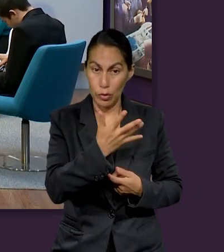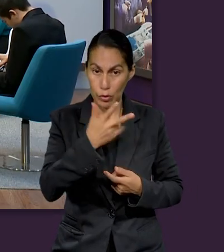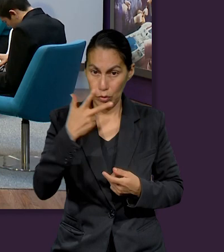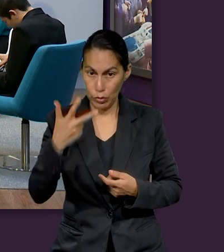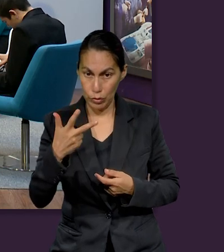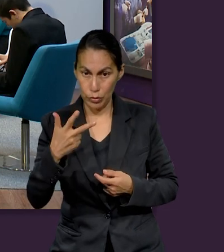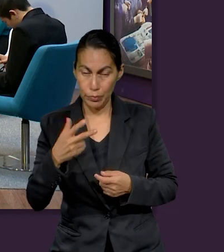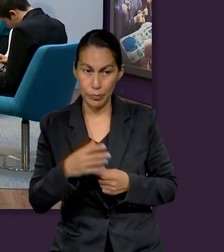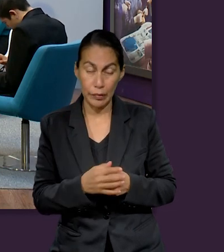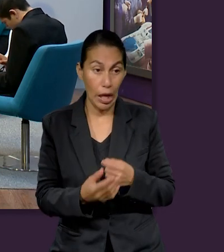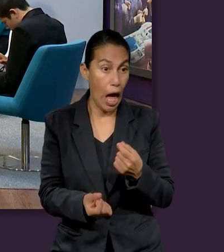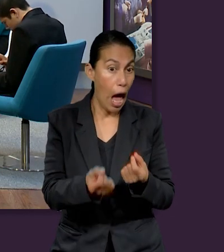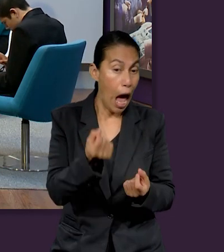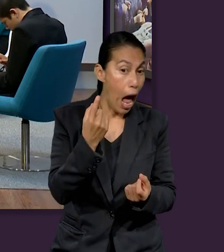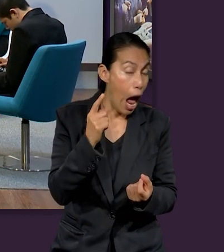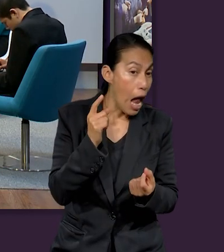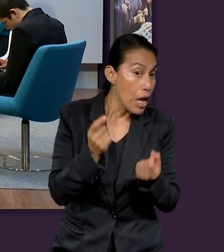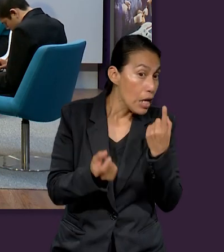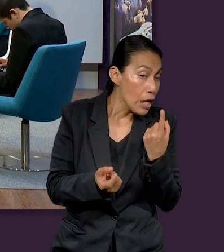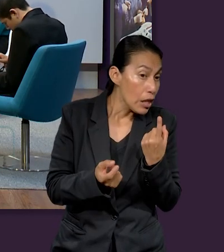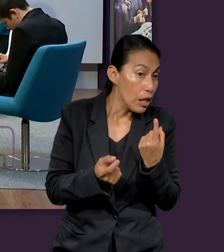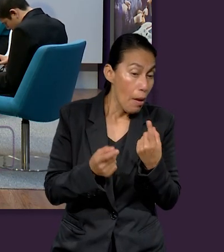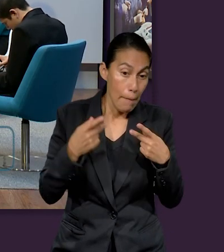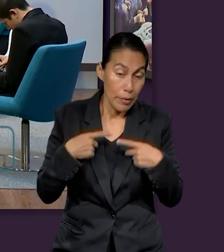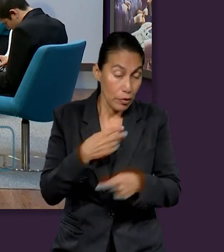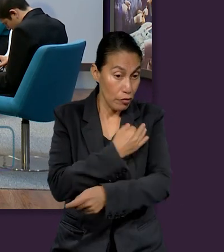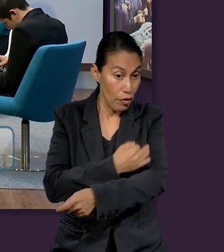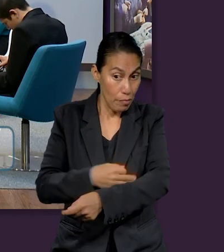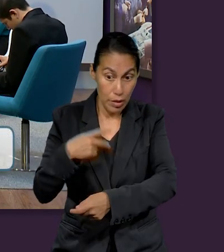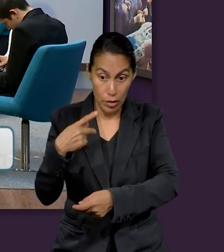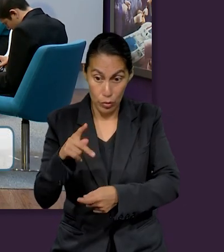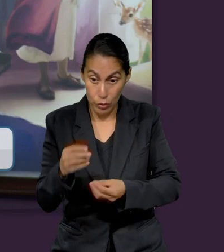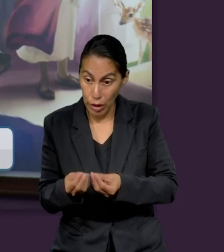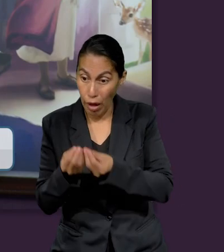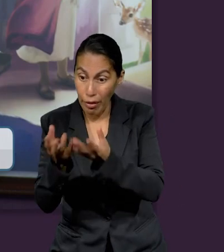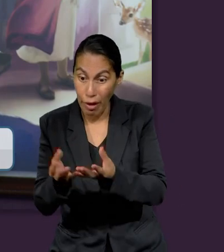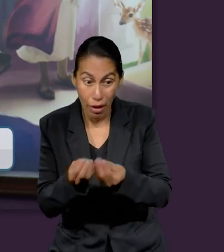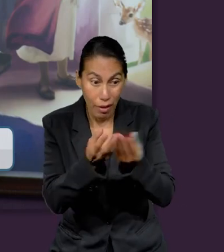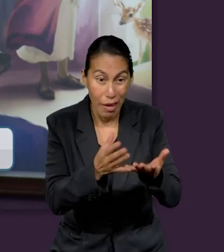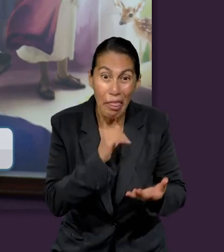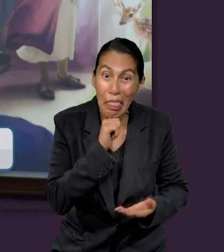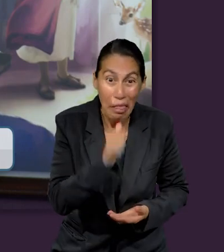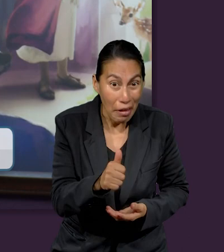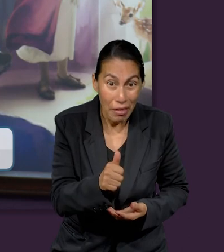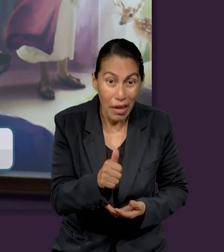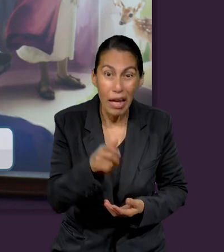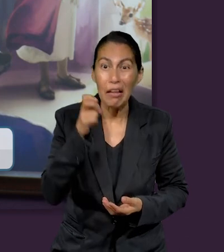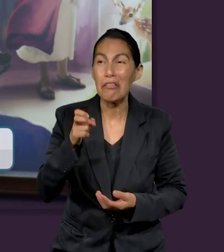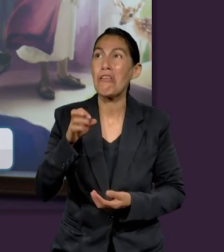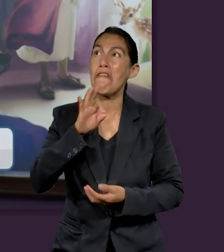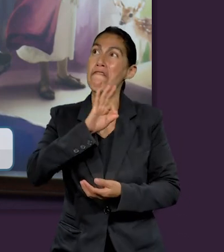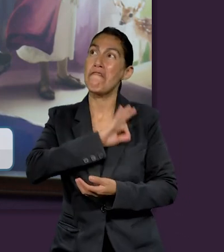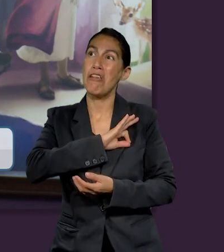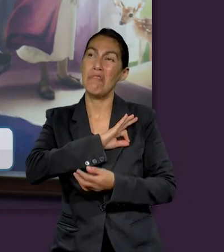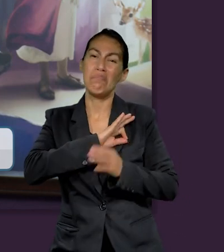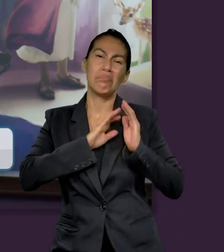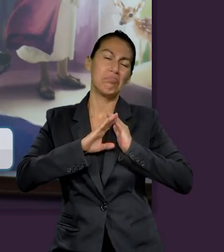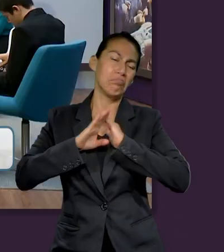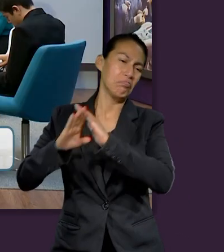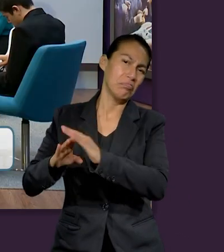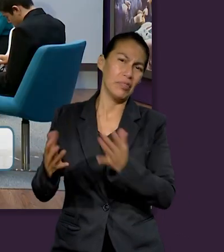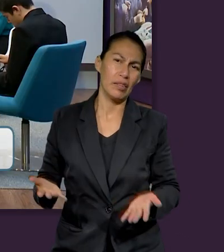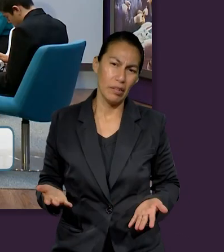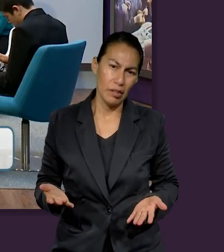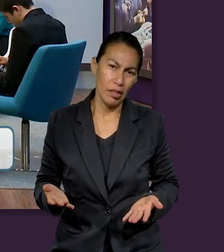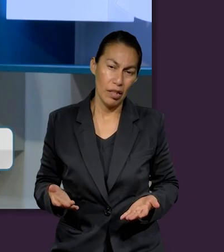el la cita era en Timoteo 5:8 Porque si alguno No provee para los suyos y mayormente para los de su casa ha negado